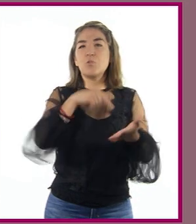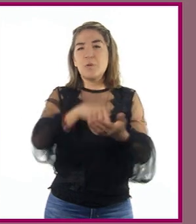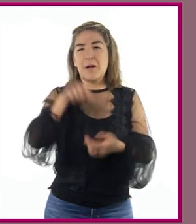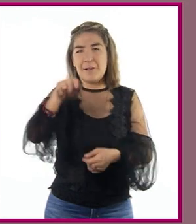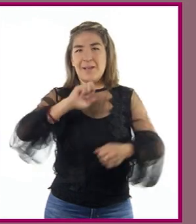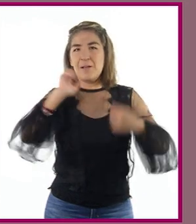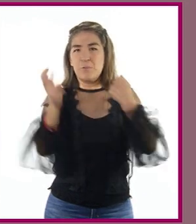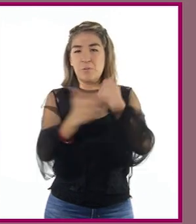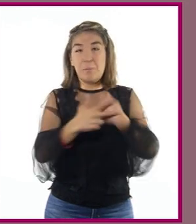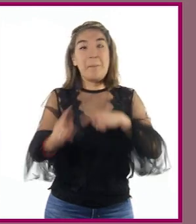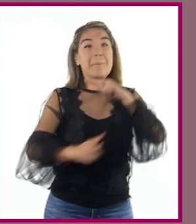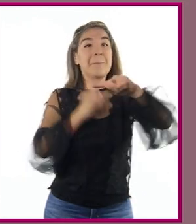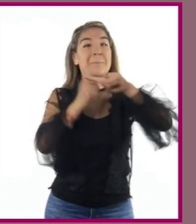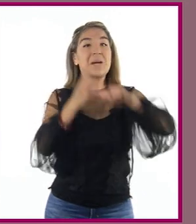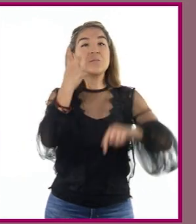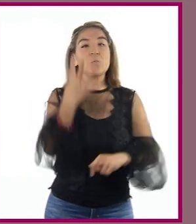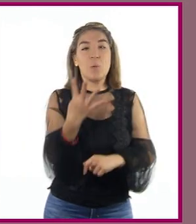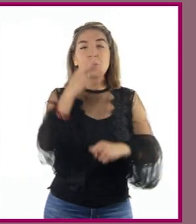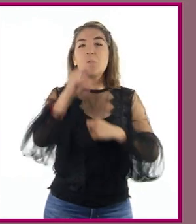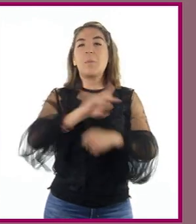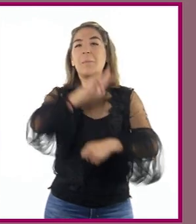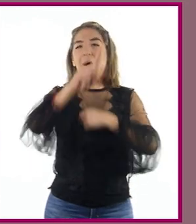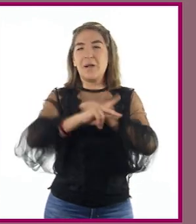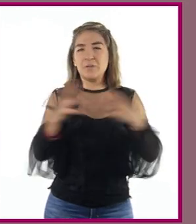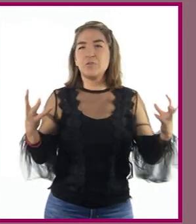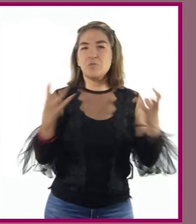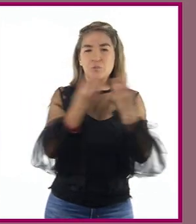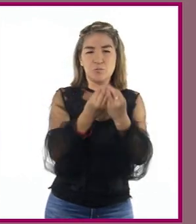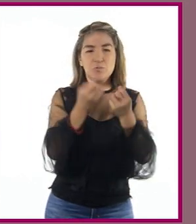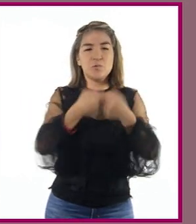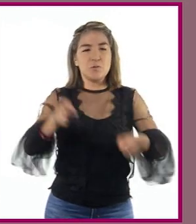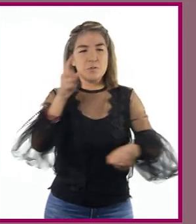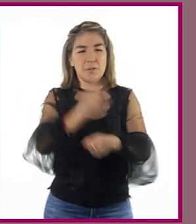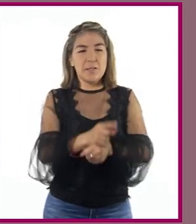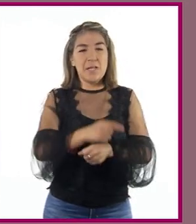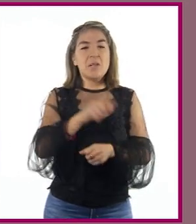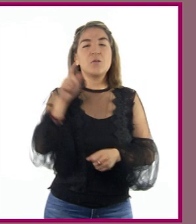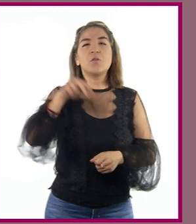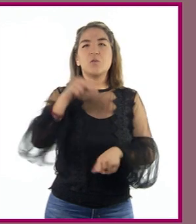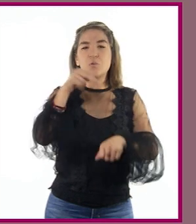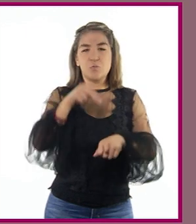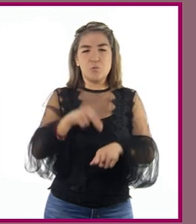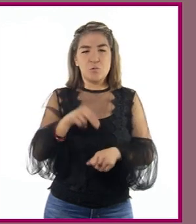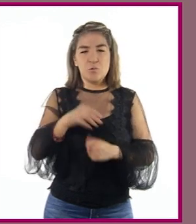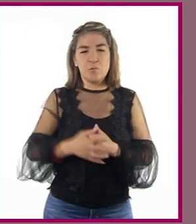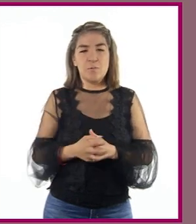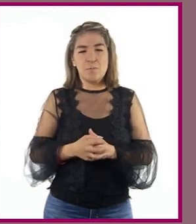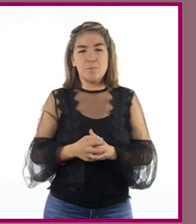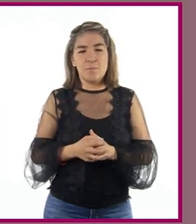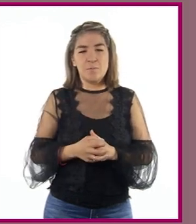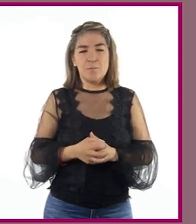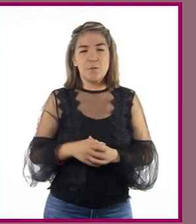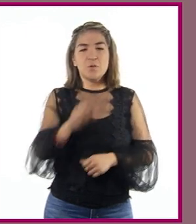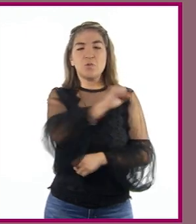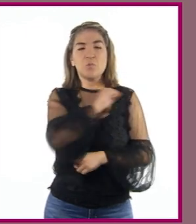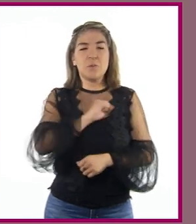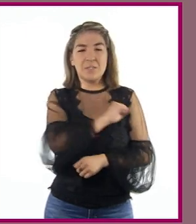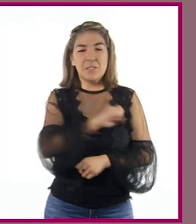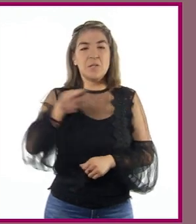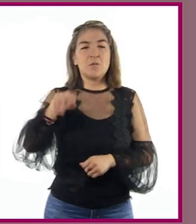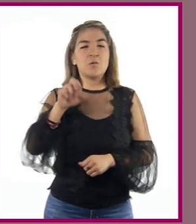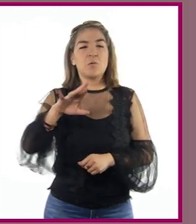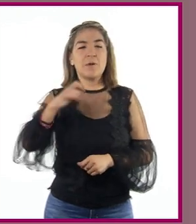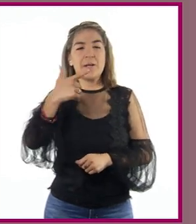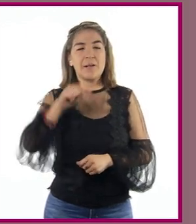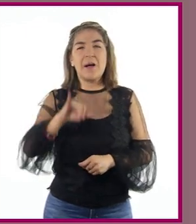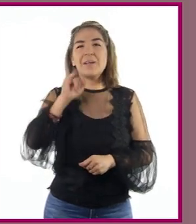Europea, más 4 países asociados: Noruega, Islandia, Suiza y Liechtenstein. Entre los